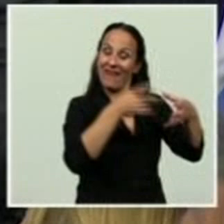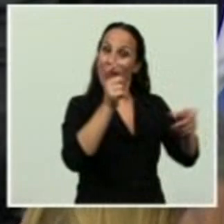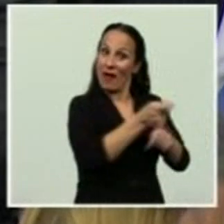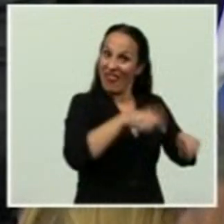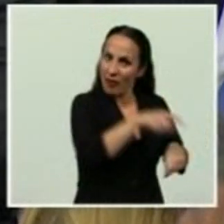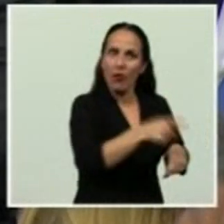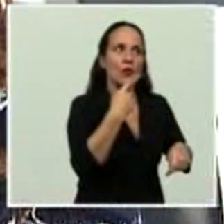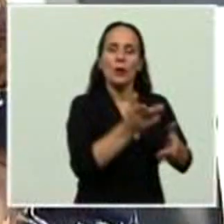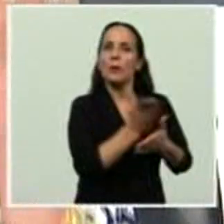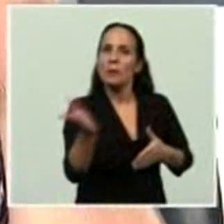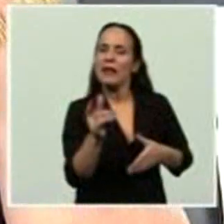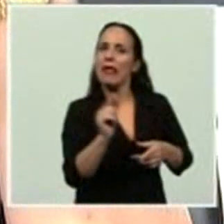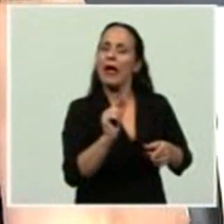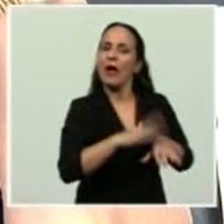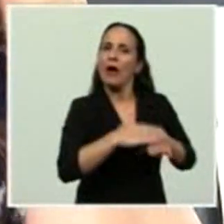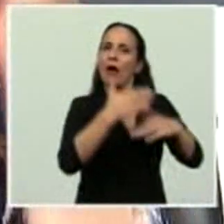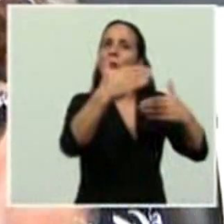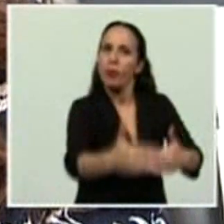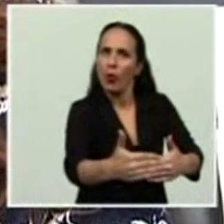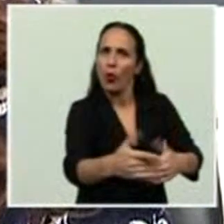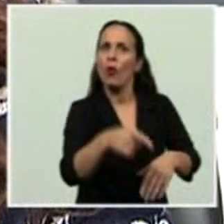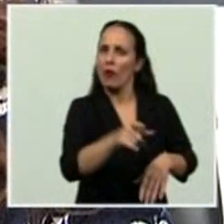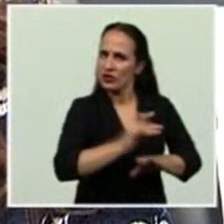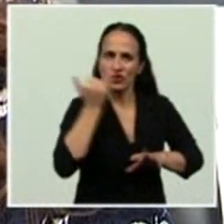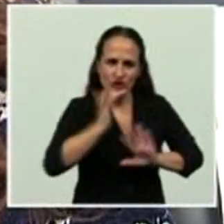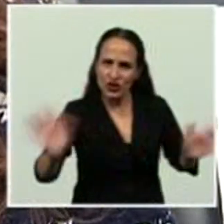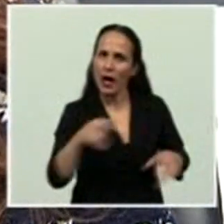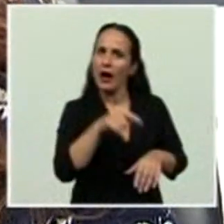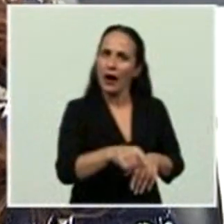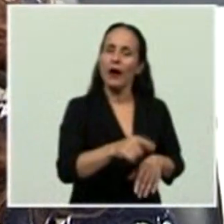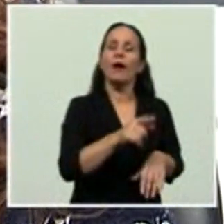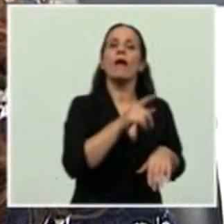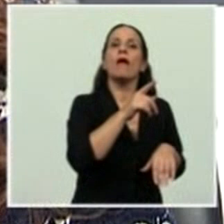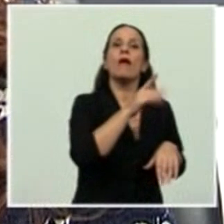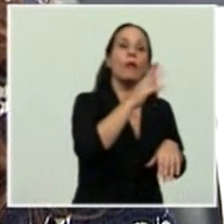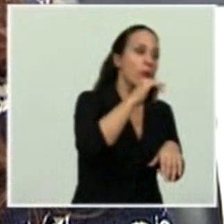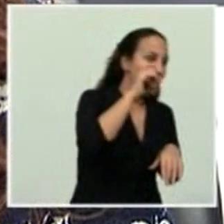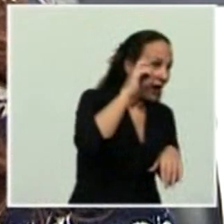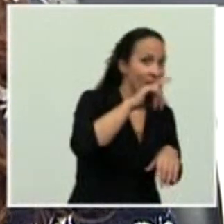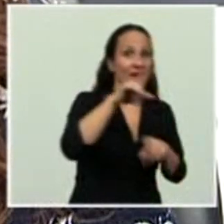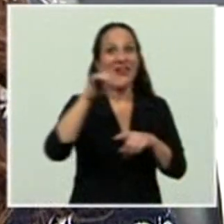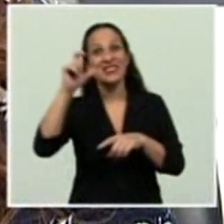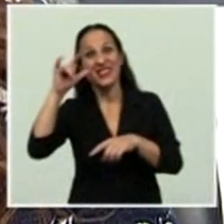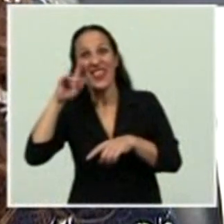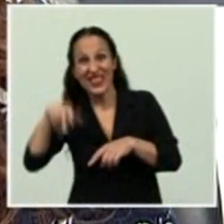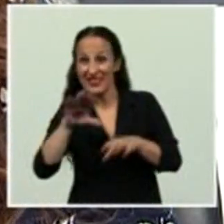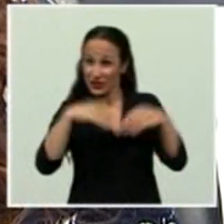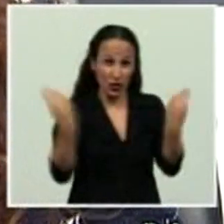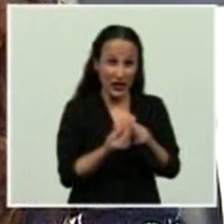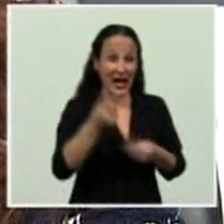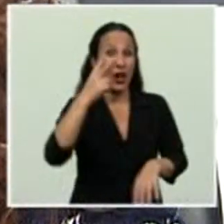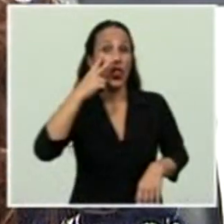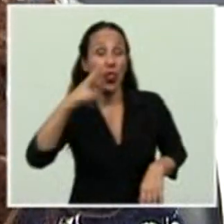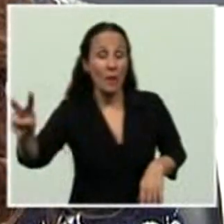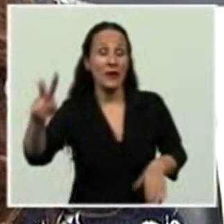este prórroga y ya se han utilizado entre bade y cines 2000 millones